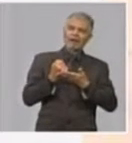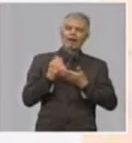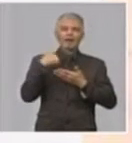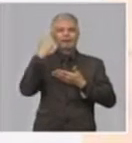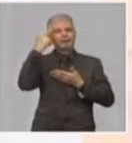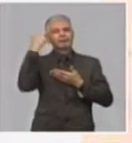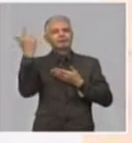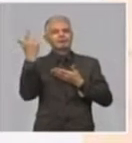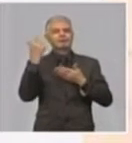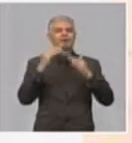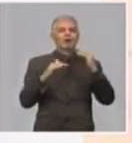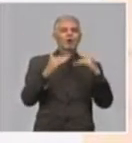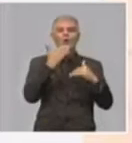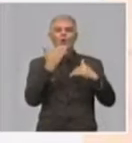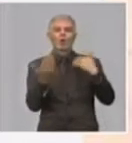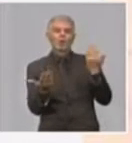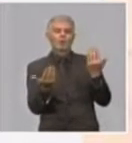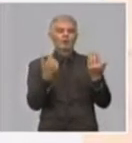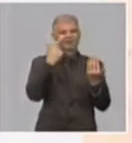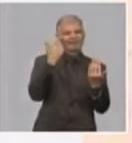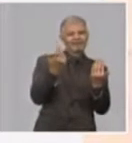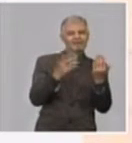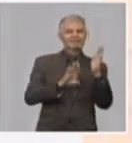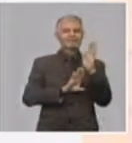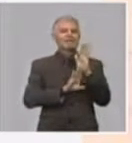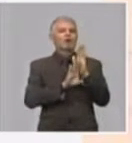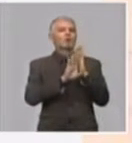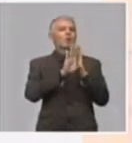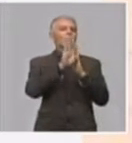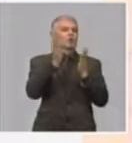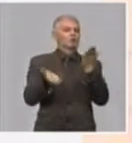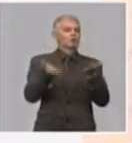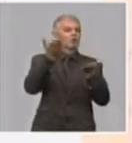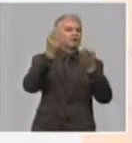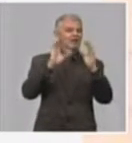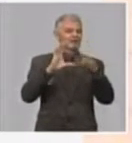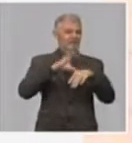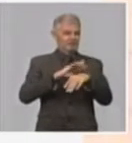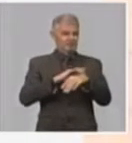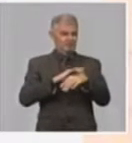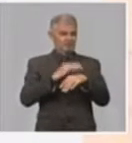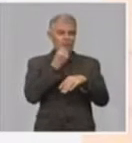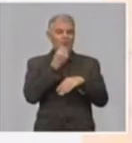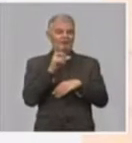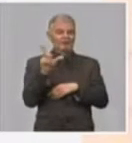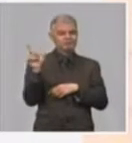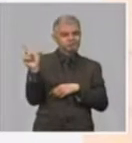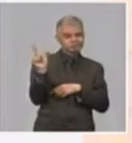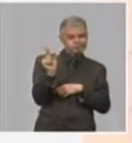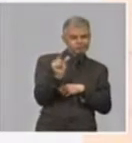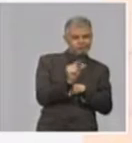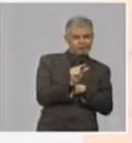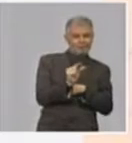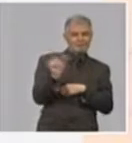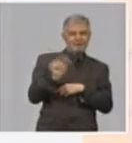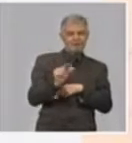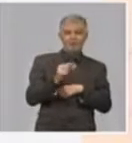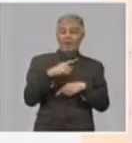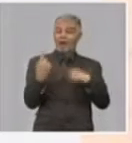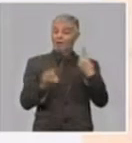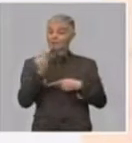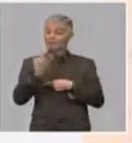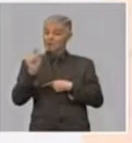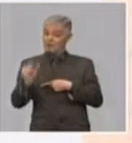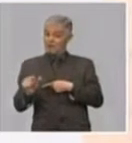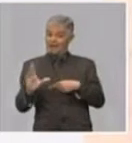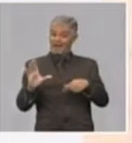espectro de la enfermedad, el espectro del desarrollo clínico de la enfermedad, tratando de reducir los que transitan a grave.